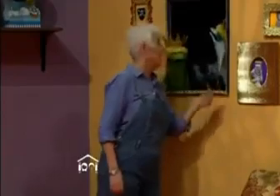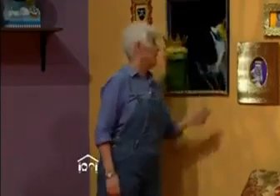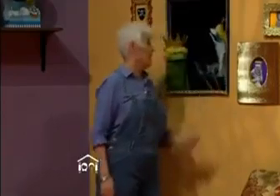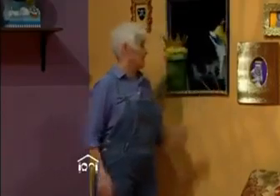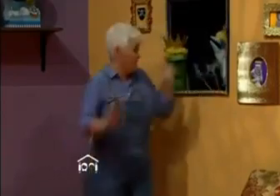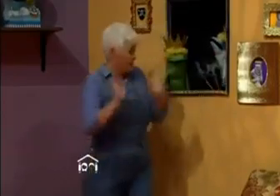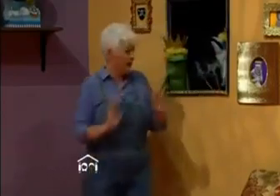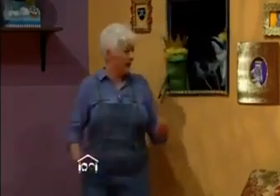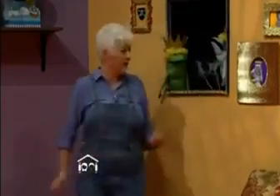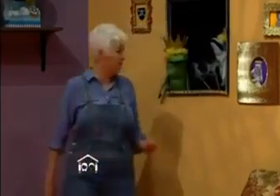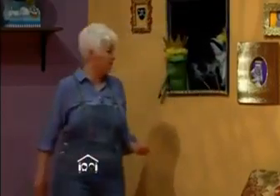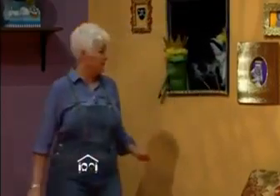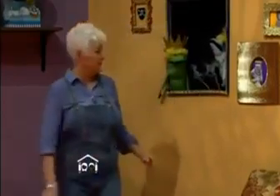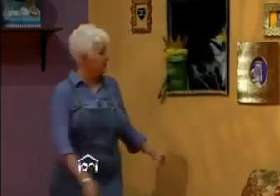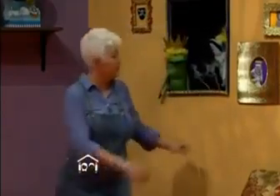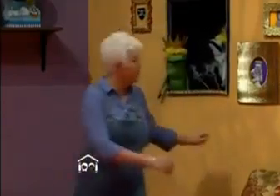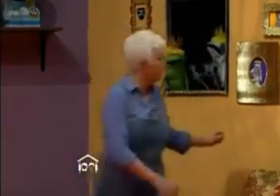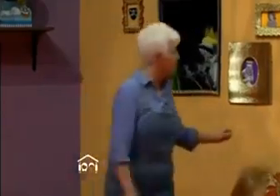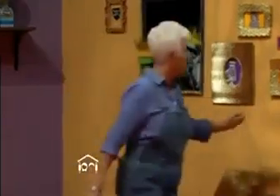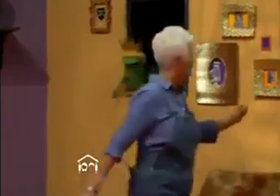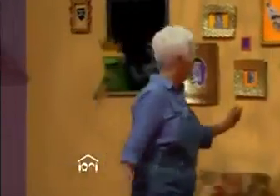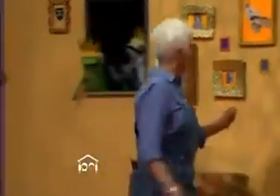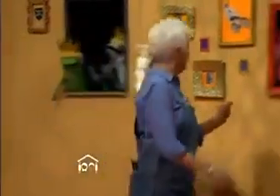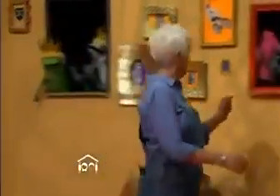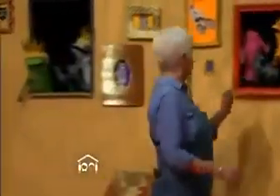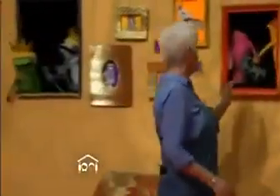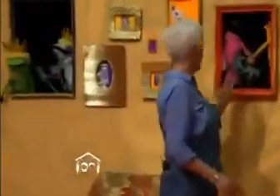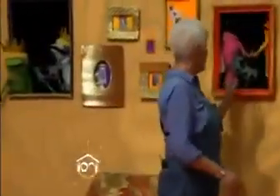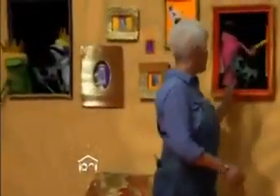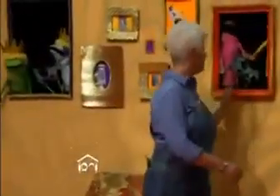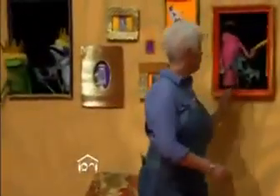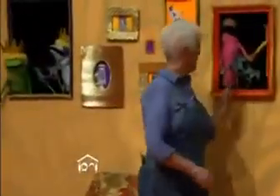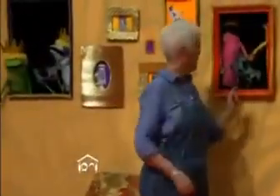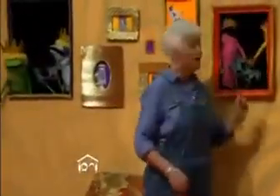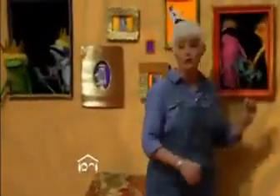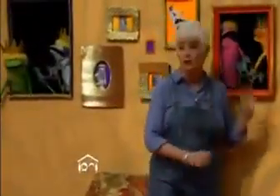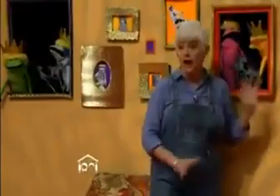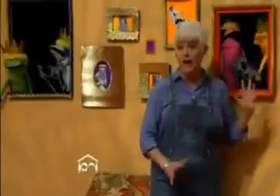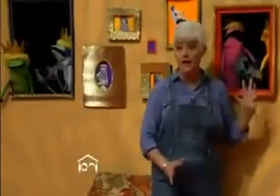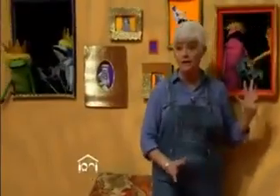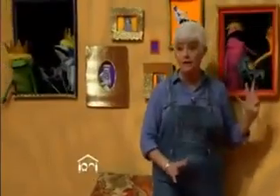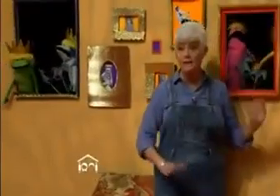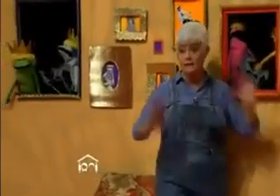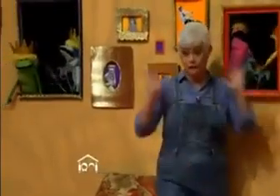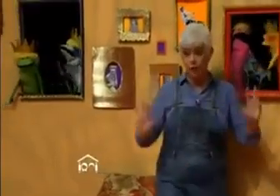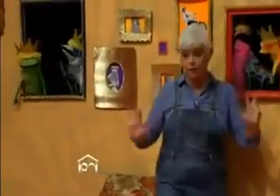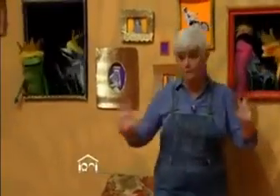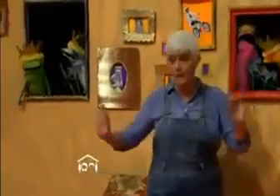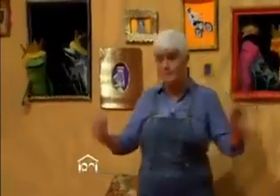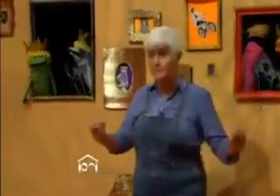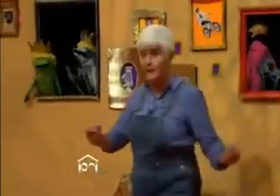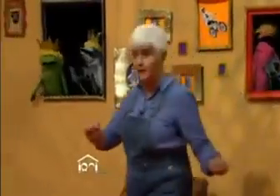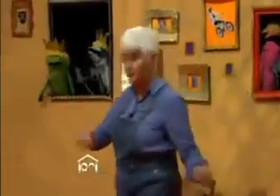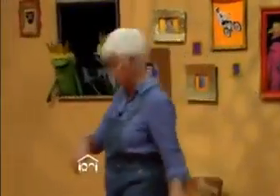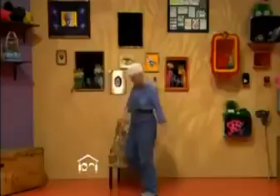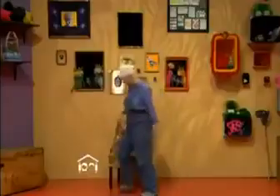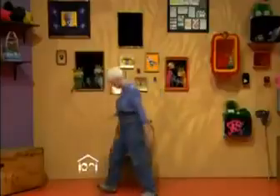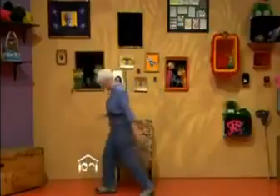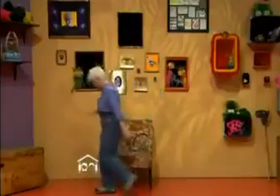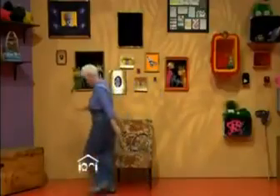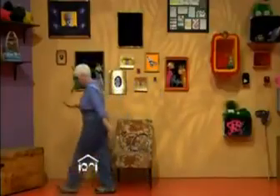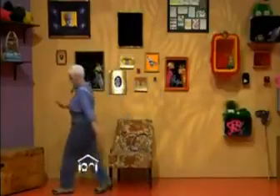Sí. ¡Ah! ¡Ay, cuidado! A ver, los otros. ¡Ay, esos caballos! Ahí estaban, todos bien